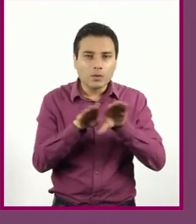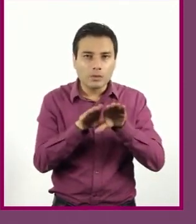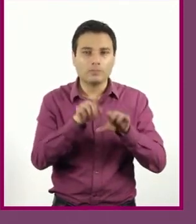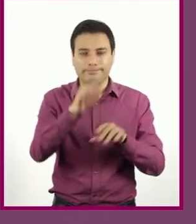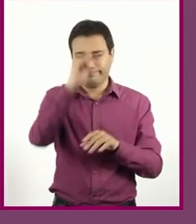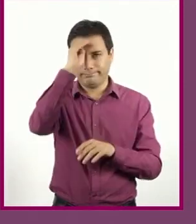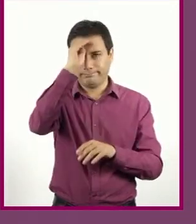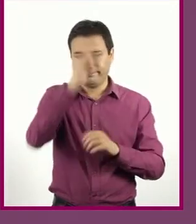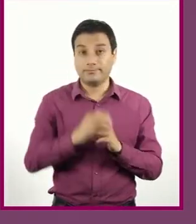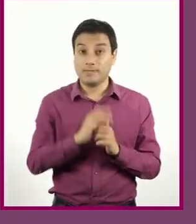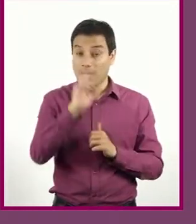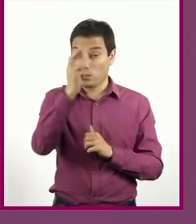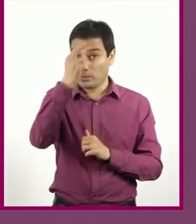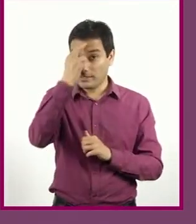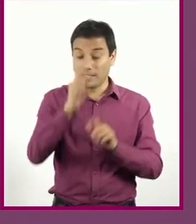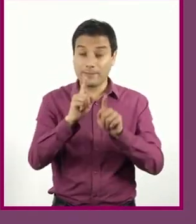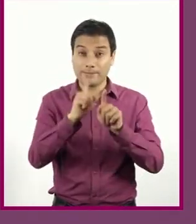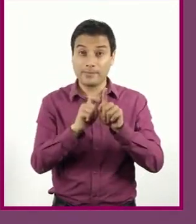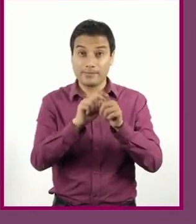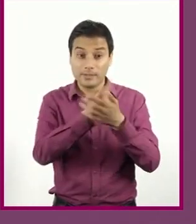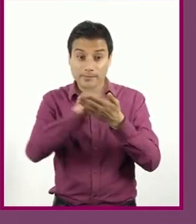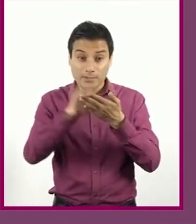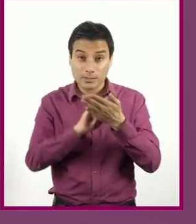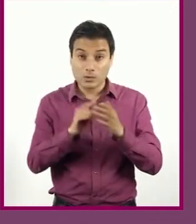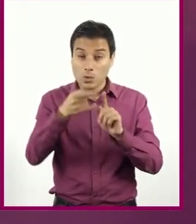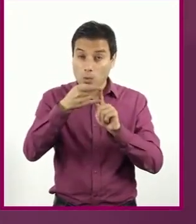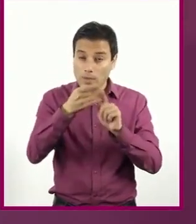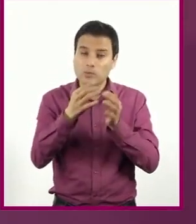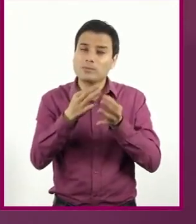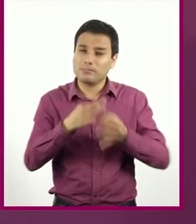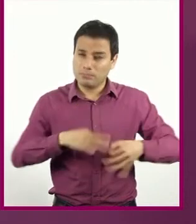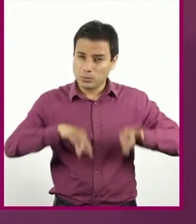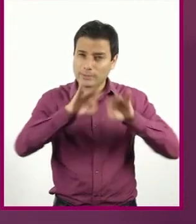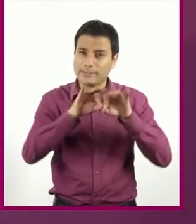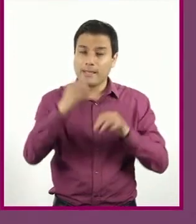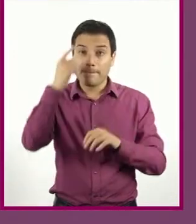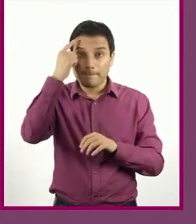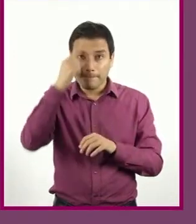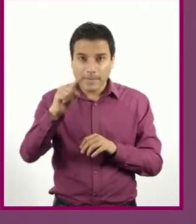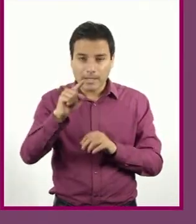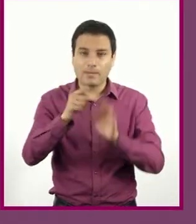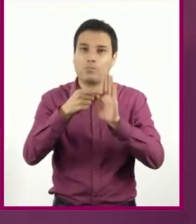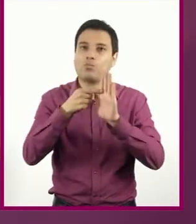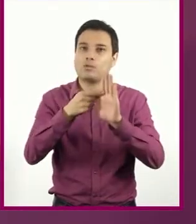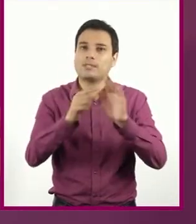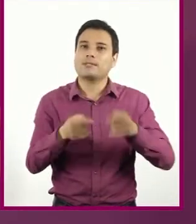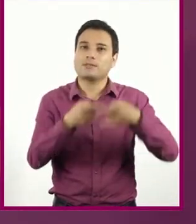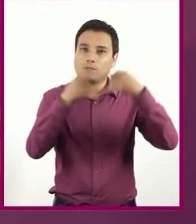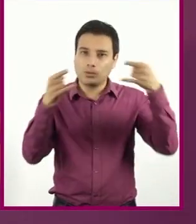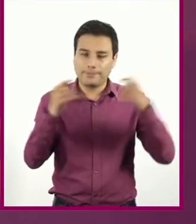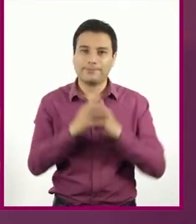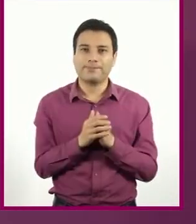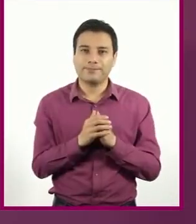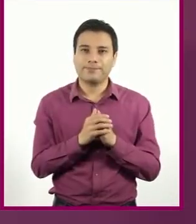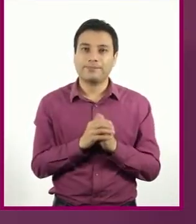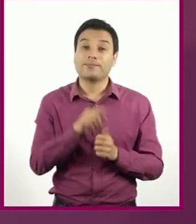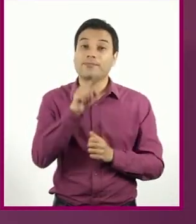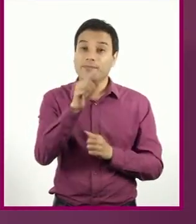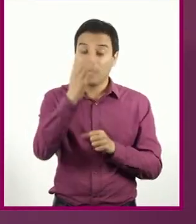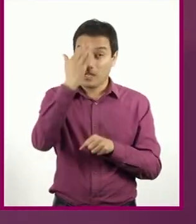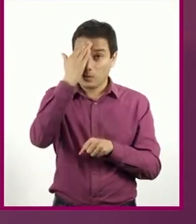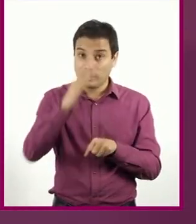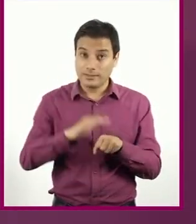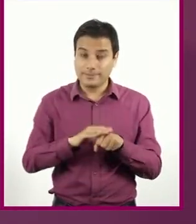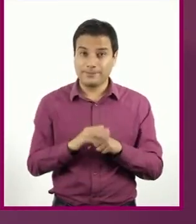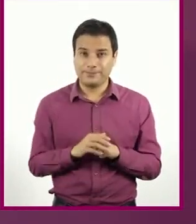vista que en las historietas las viñetas son importantes para reflejar la acción de la historia. No olvidemos que los momentos